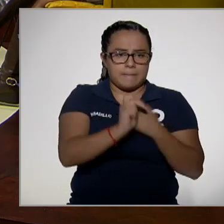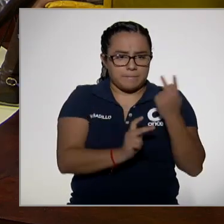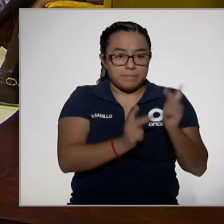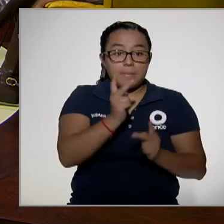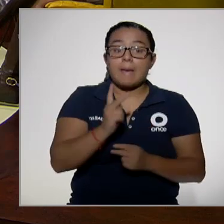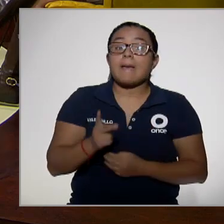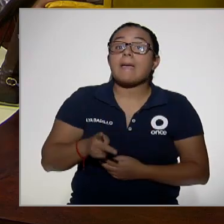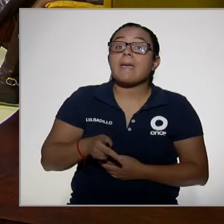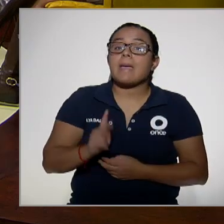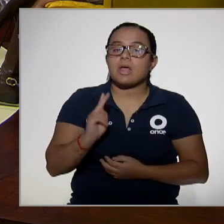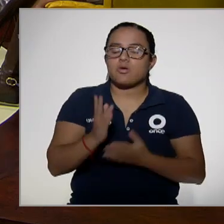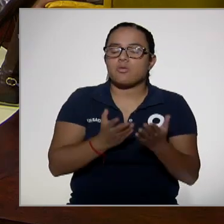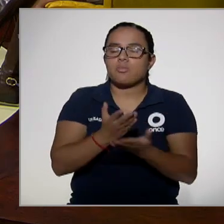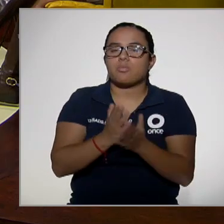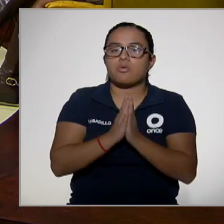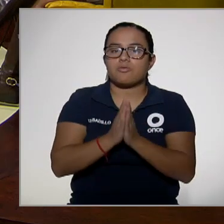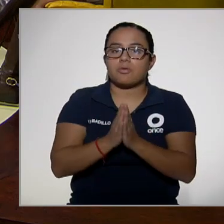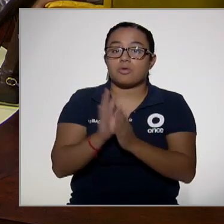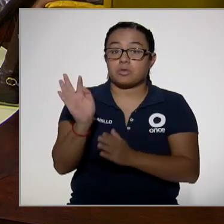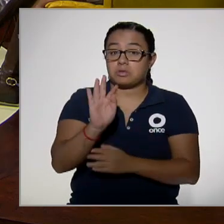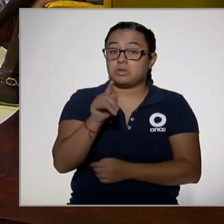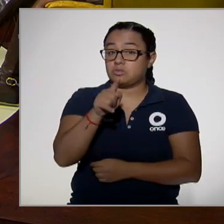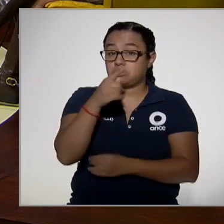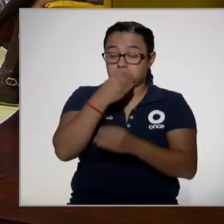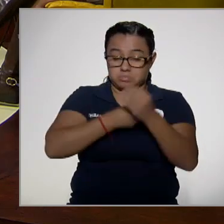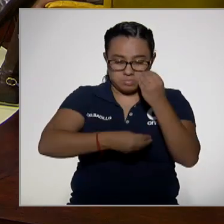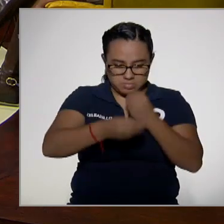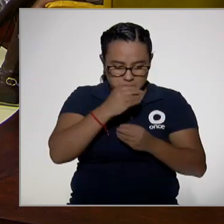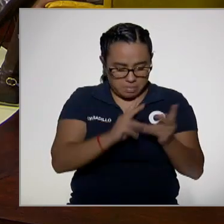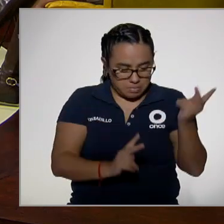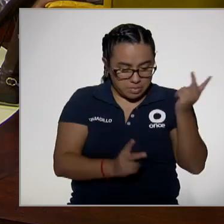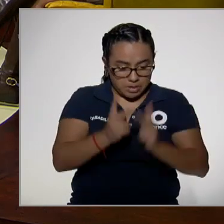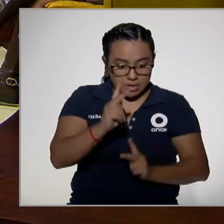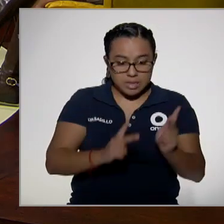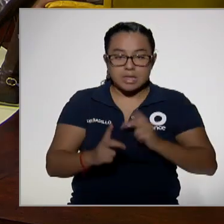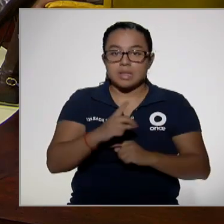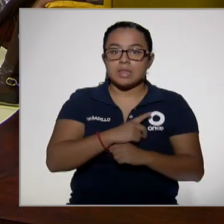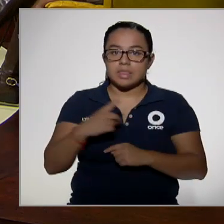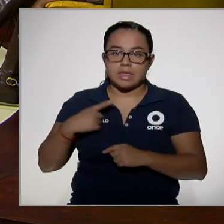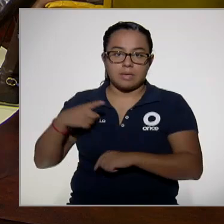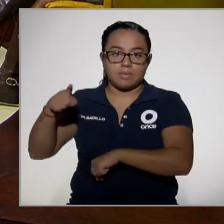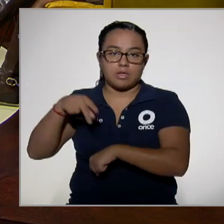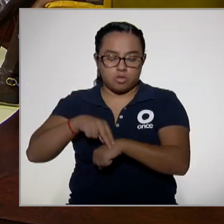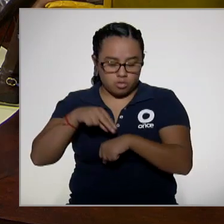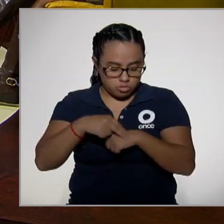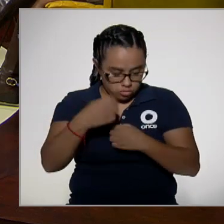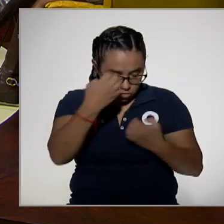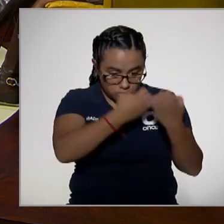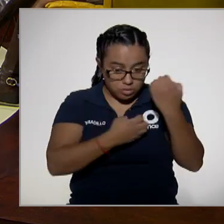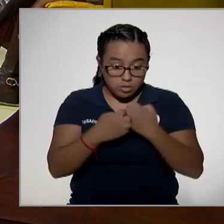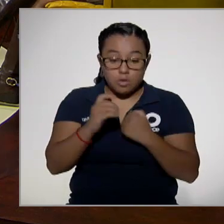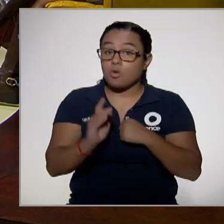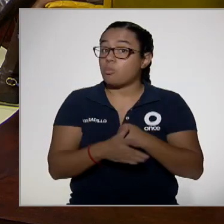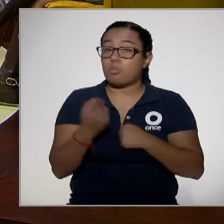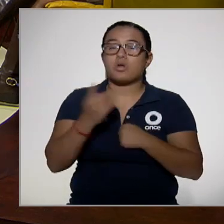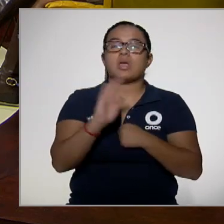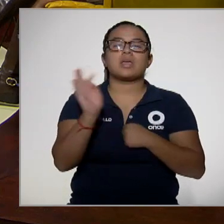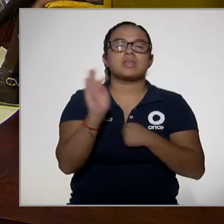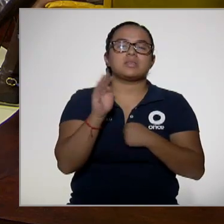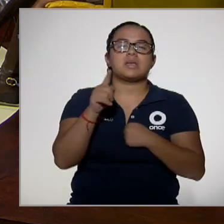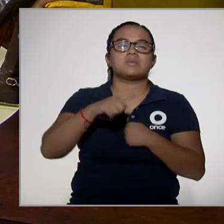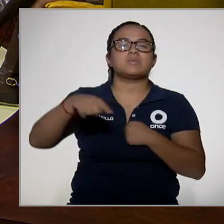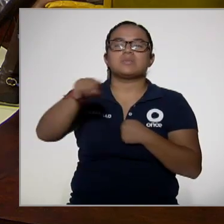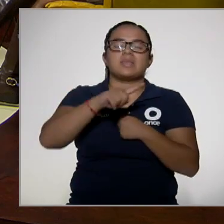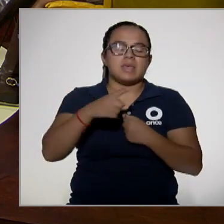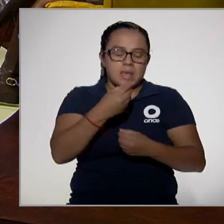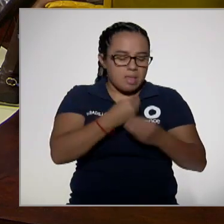pero lo que les pedimos es que si vas a adoptar este tipo de alimentación esté supervisado por qué doctoras aclaren si no están bien